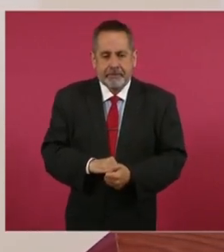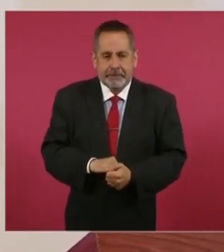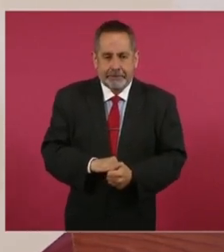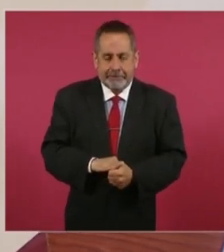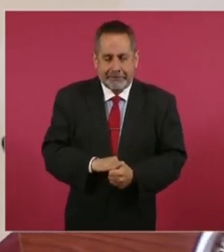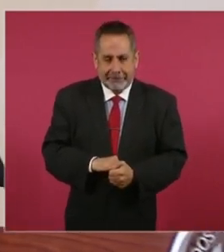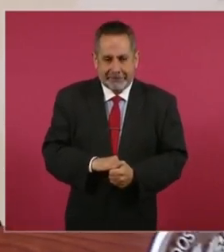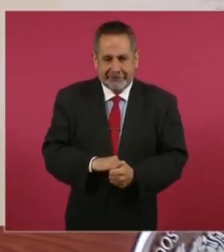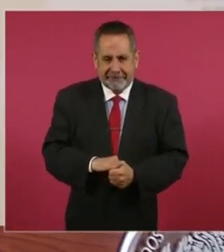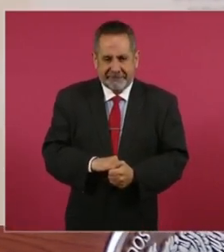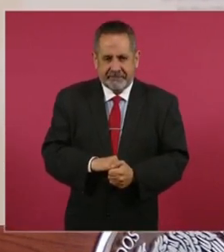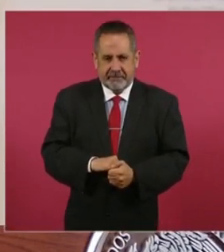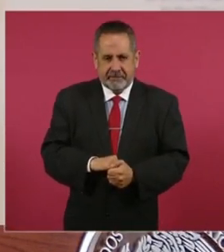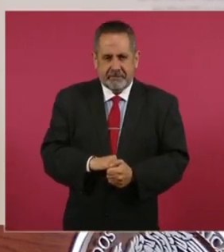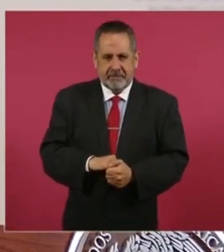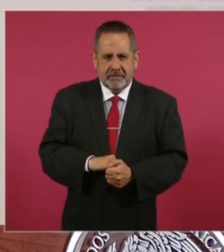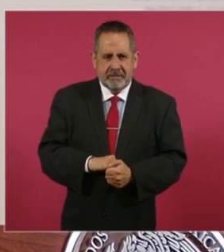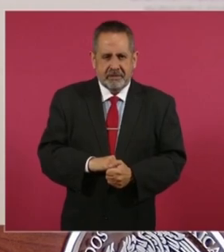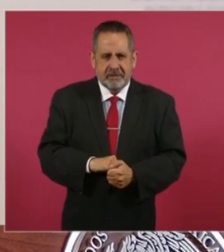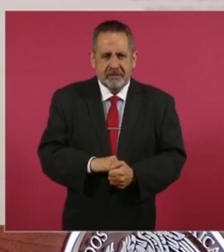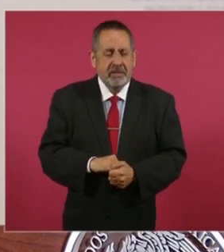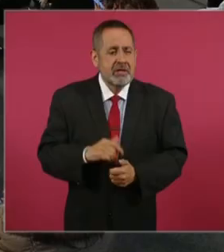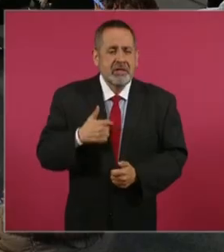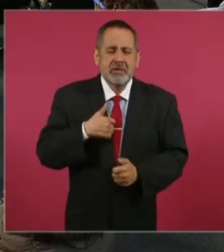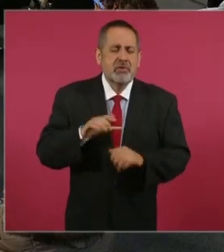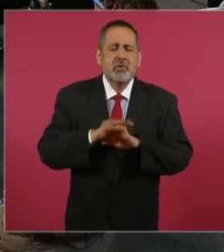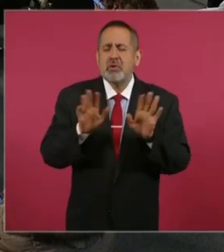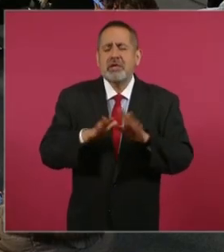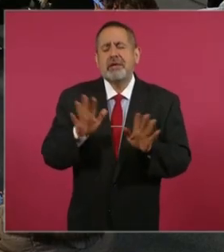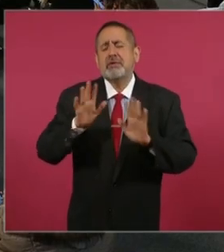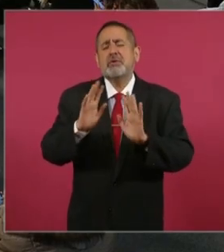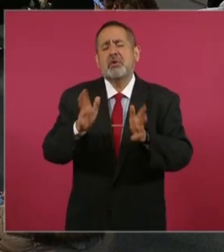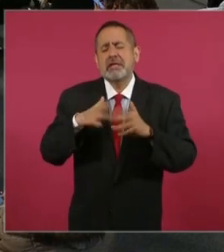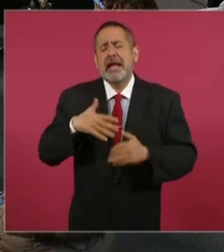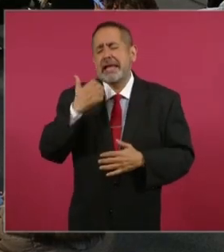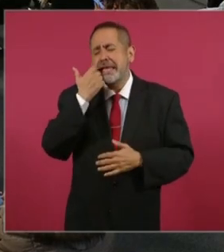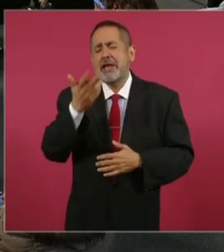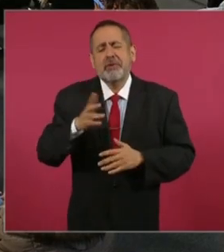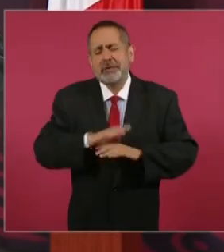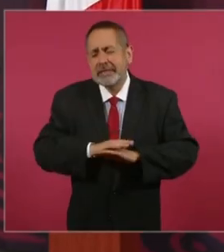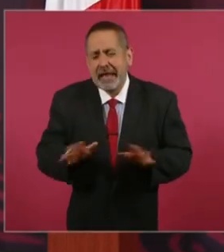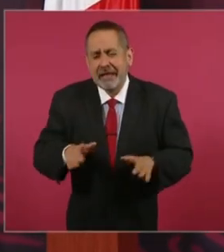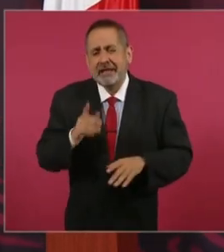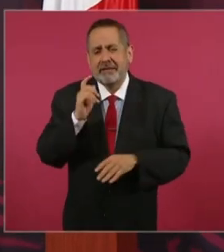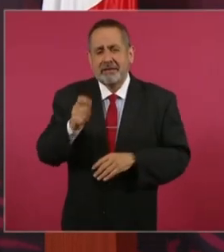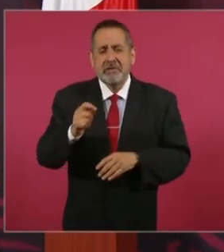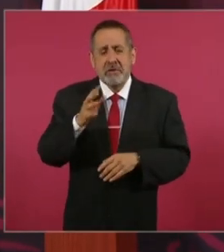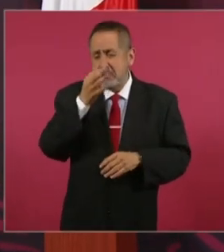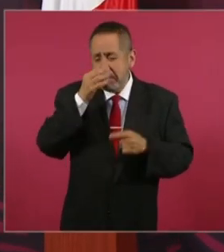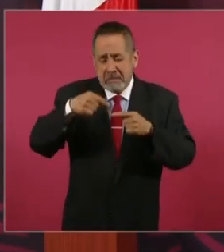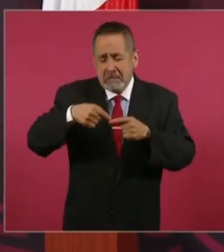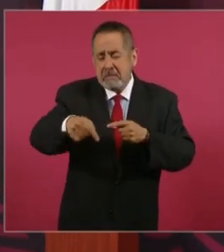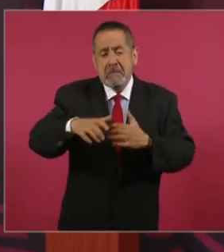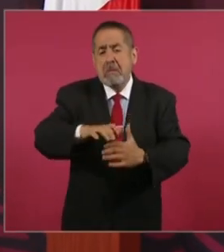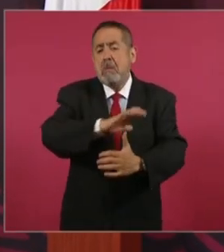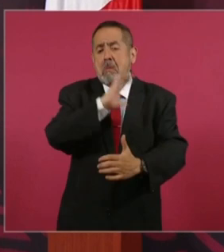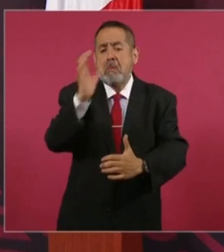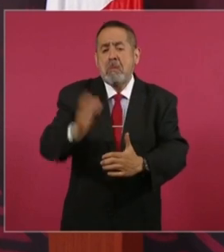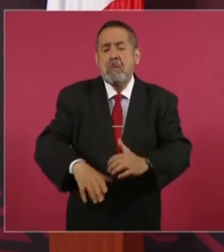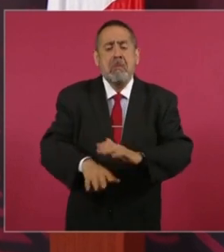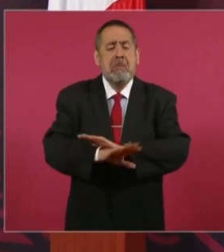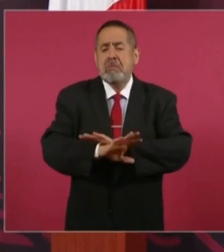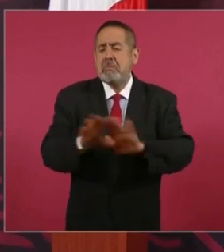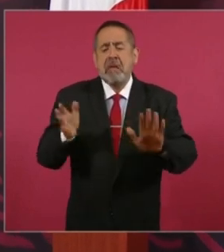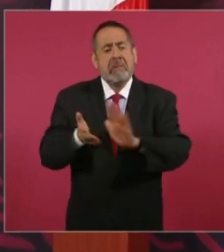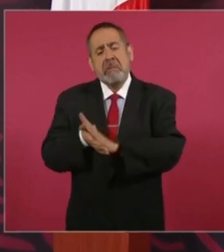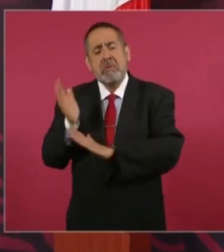este de esto ando pidiendo mi limosna pues porque yo ya me voy a ir y yo